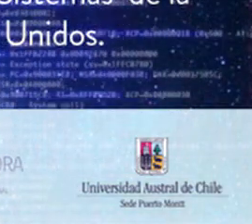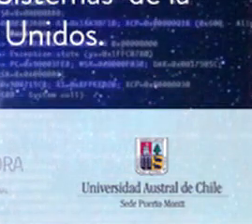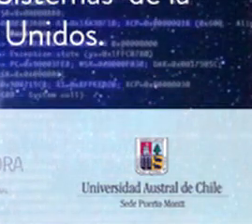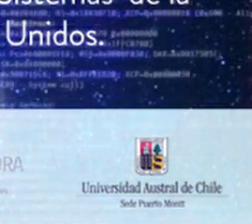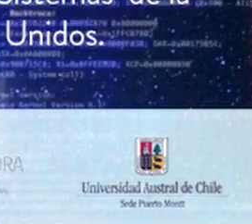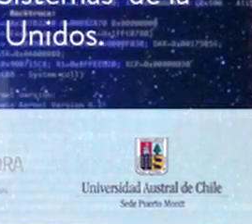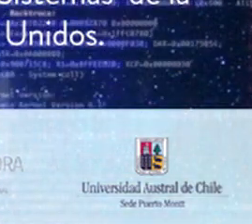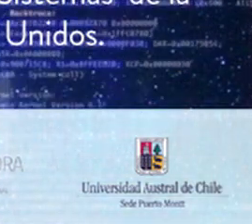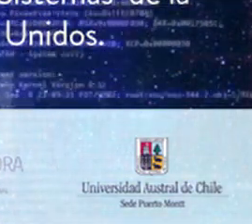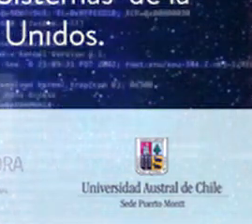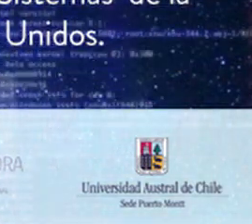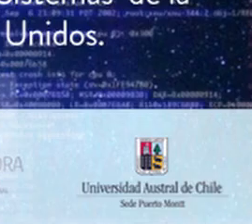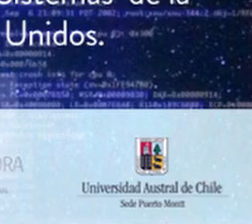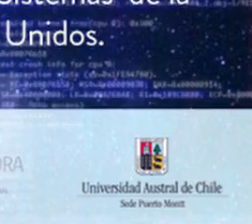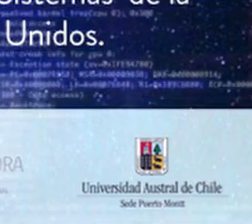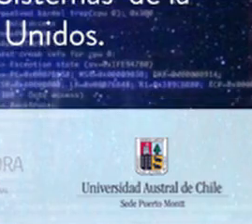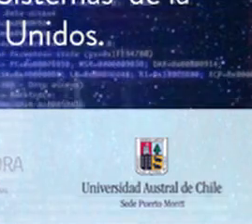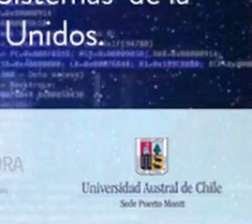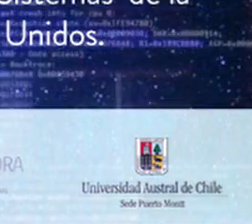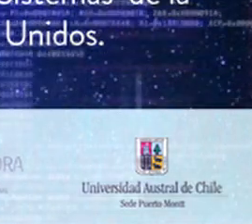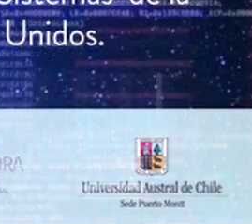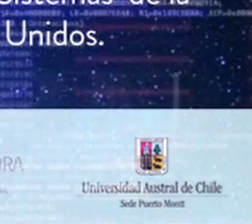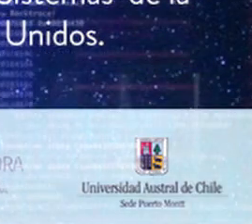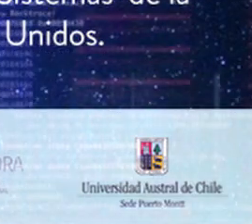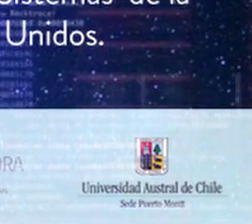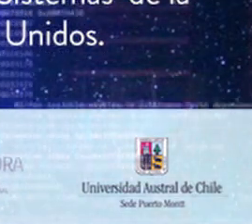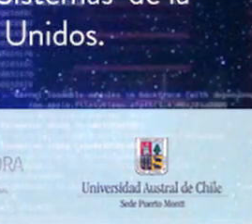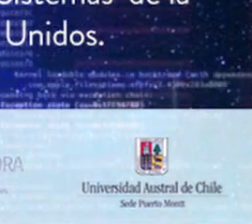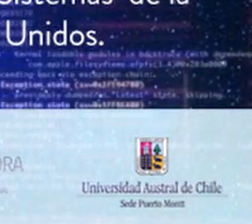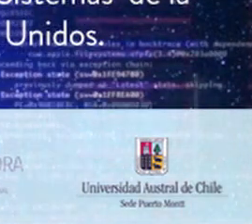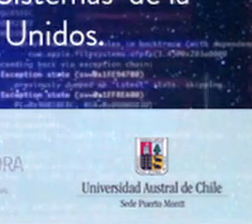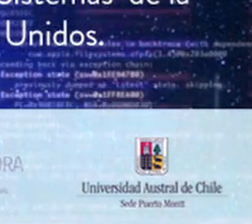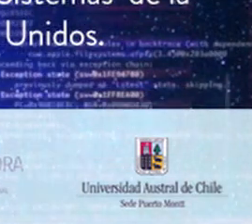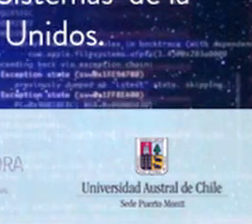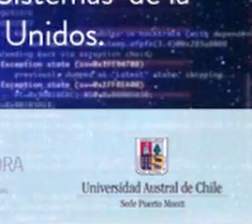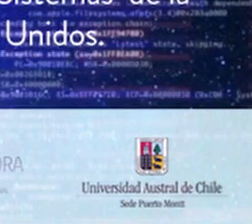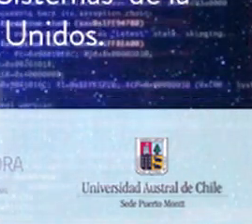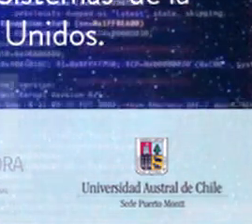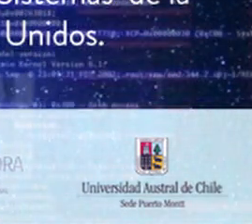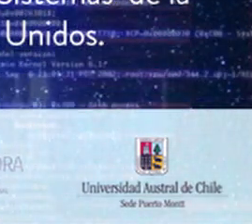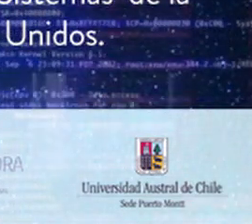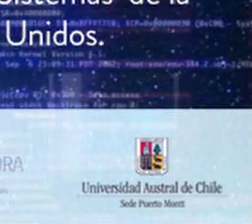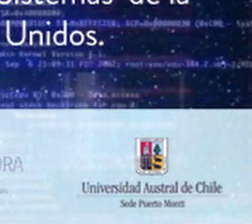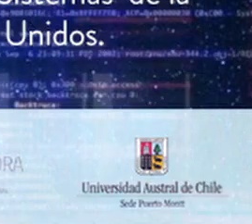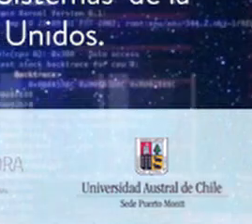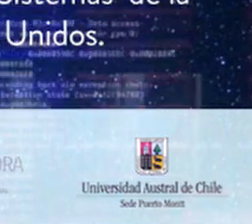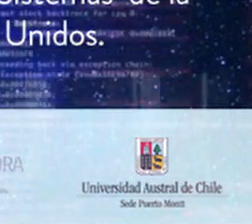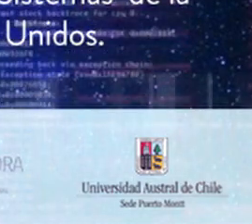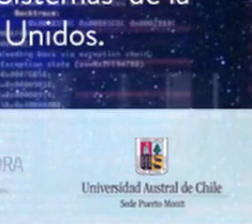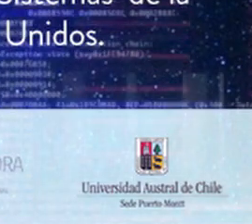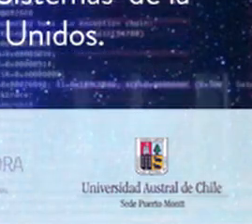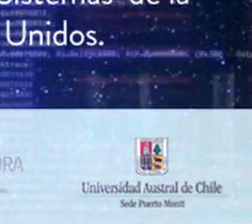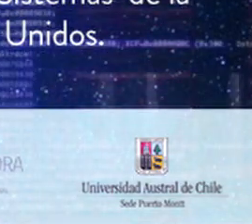NASA ligadas a la producción de cultivos en microgravedad, y cómo la manufactura aditiva puede tomar un rol relevante en la solución de la